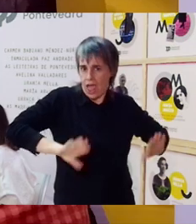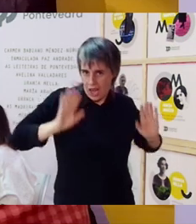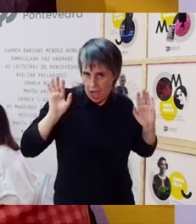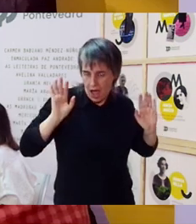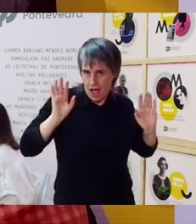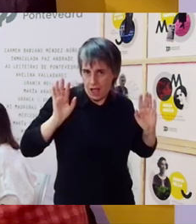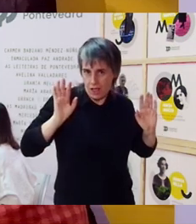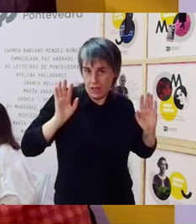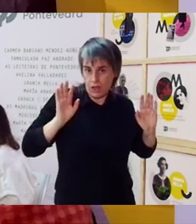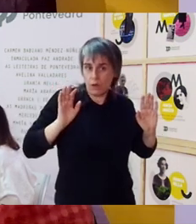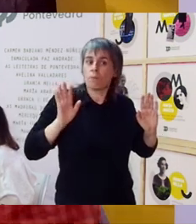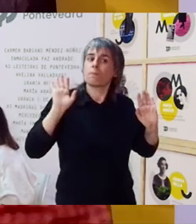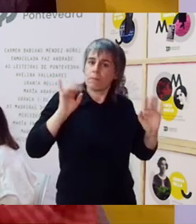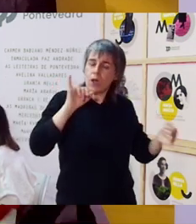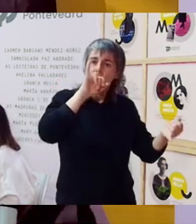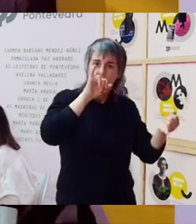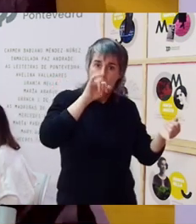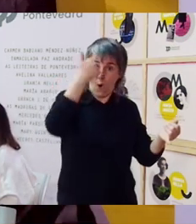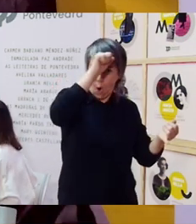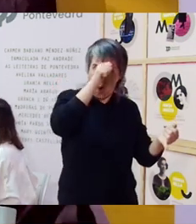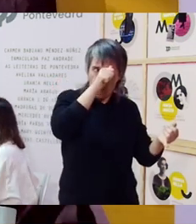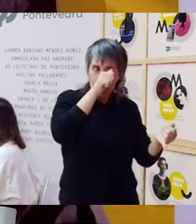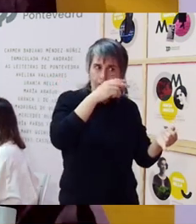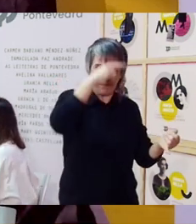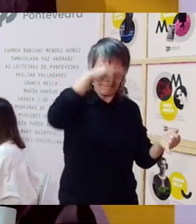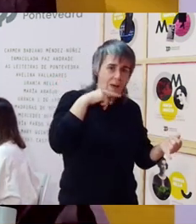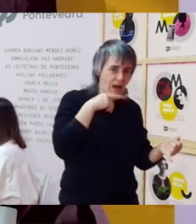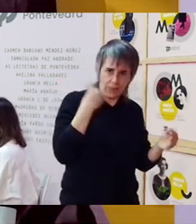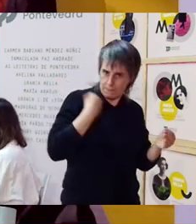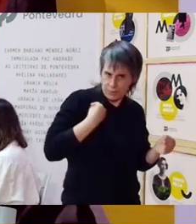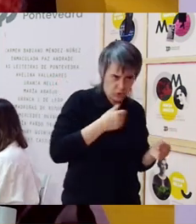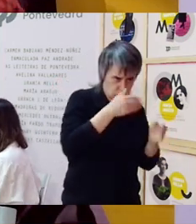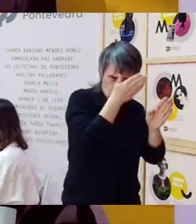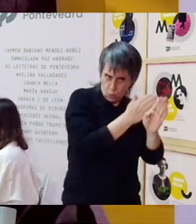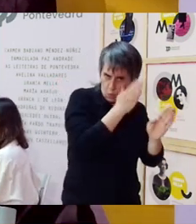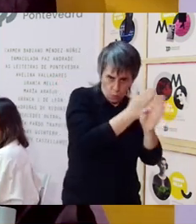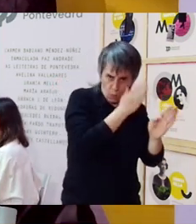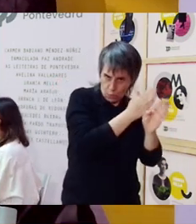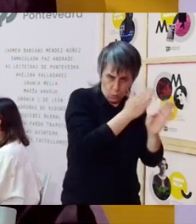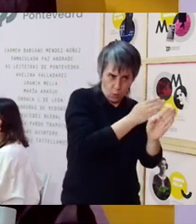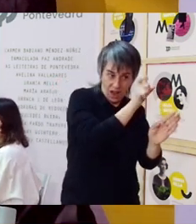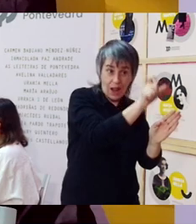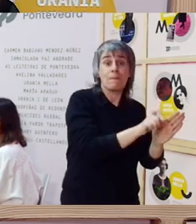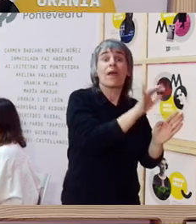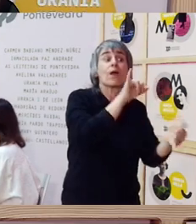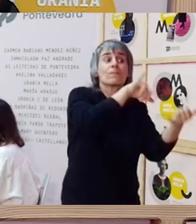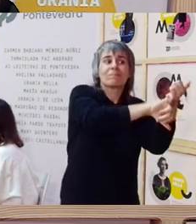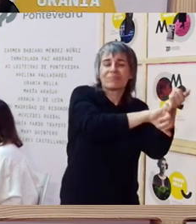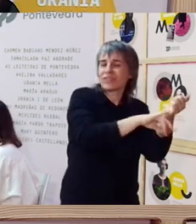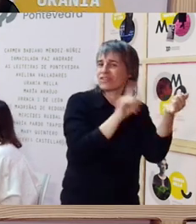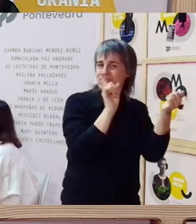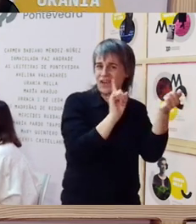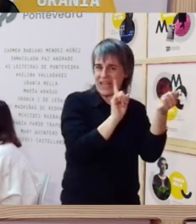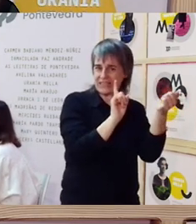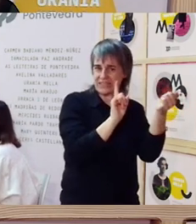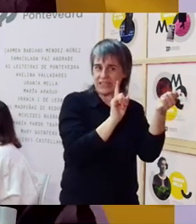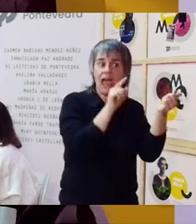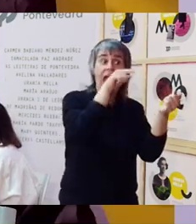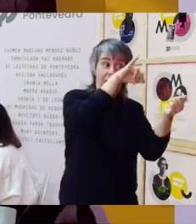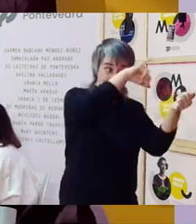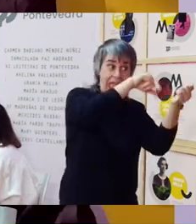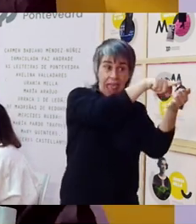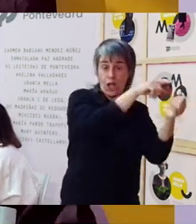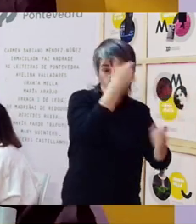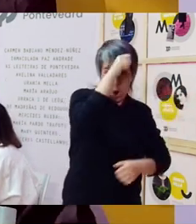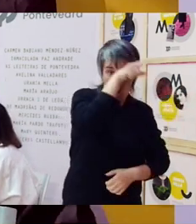todos do mesmo home. Todos do mesmo home, que non era o seu home. Que bueno, non era o seu home, porque era un home que estaba casado.